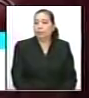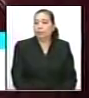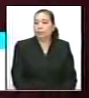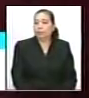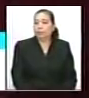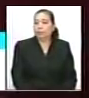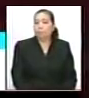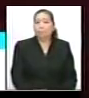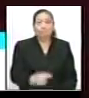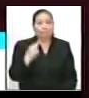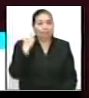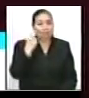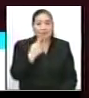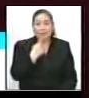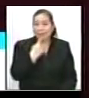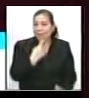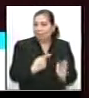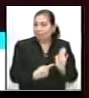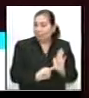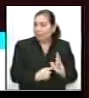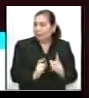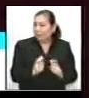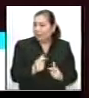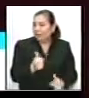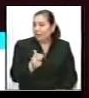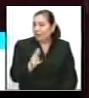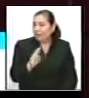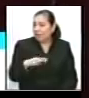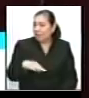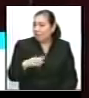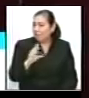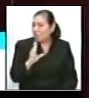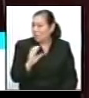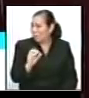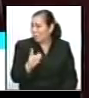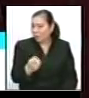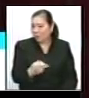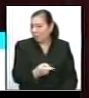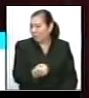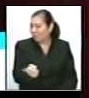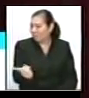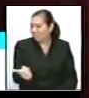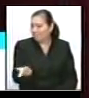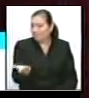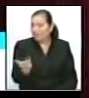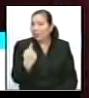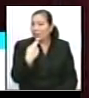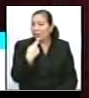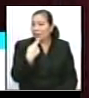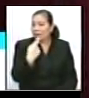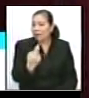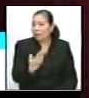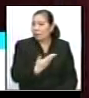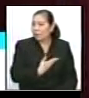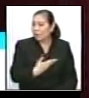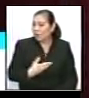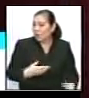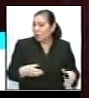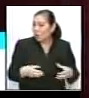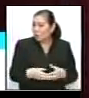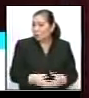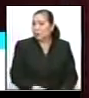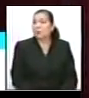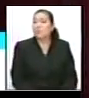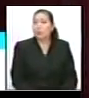Por las razones expuestas por la congresista Arimborgo, sugiero y recomiendo como presidenta de la comisión de